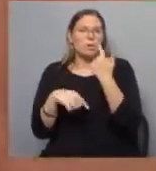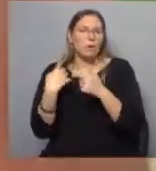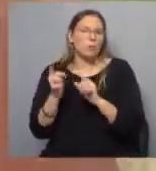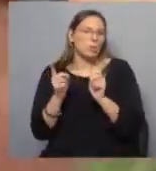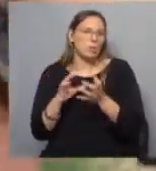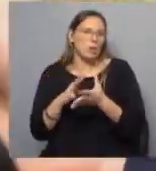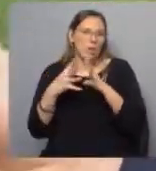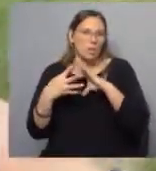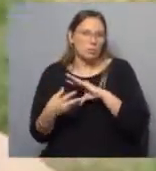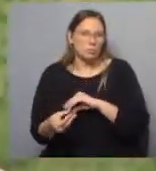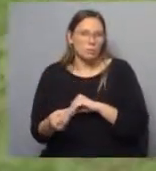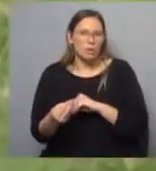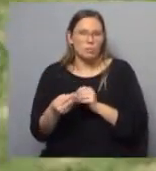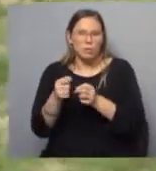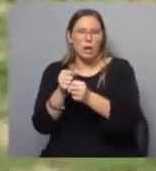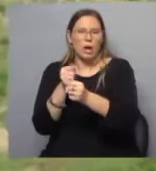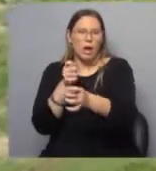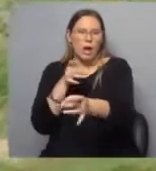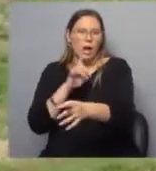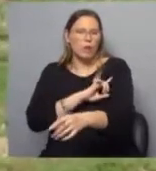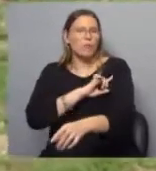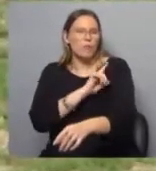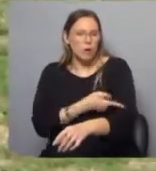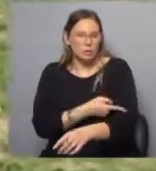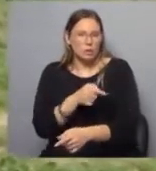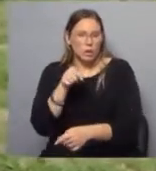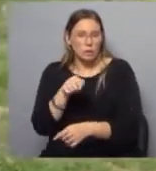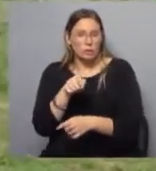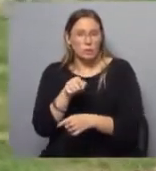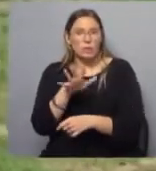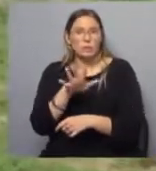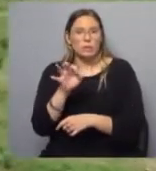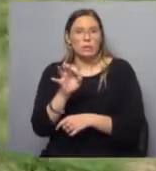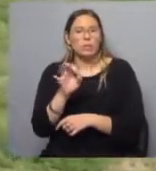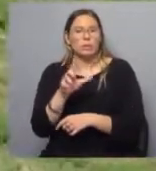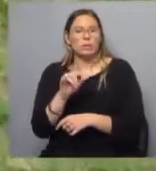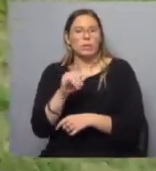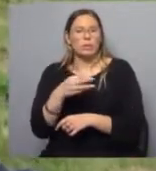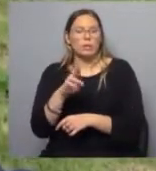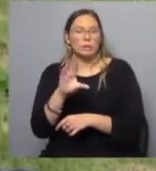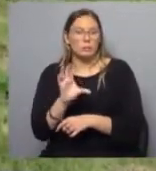que adaptar porque tiro con un arco de bastante potencia. En este caso, este arco es de 50 libras.